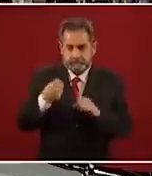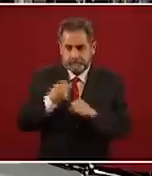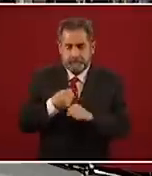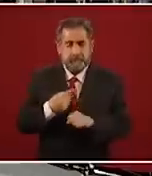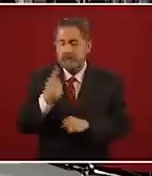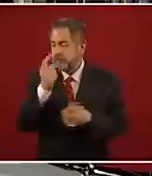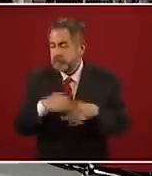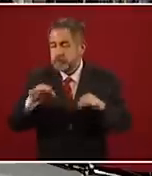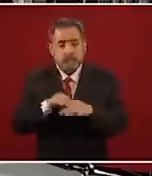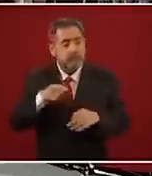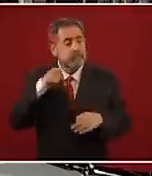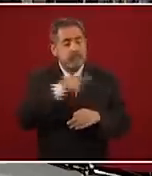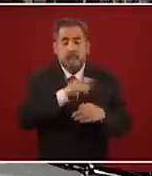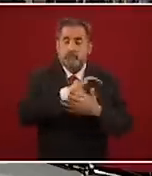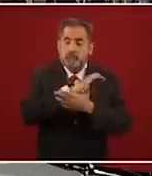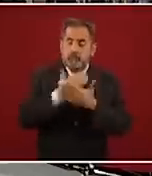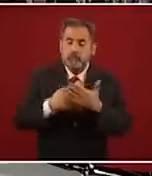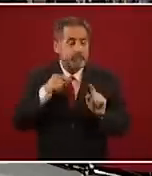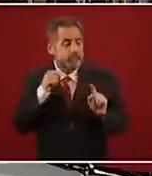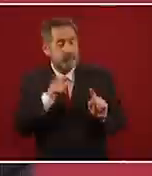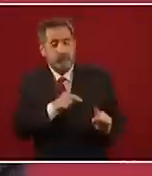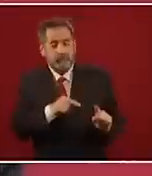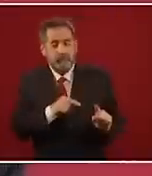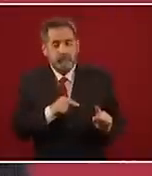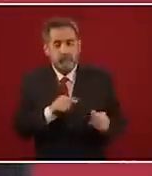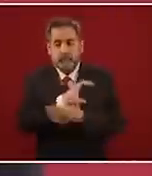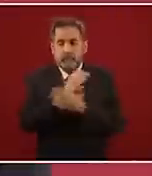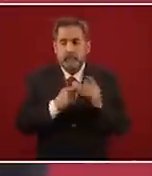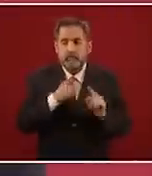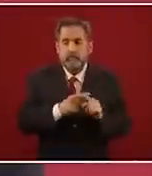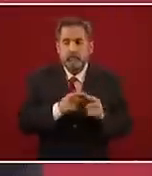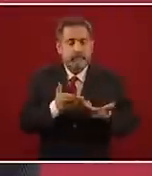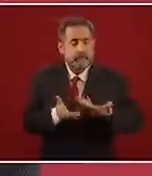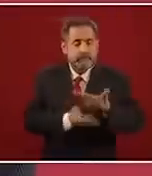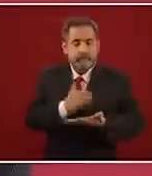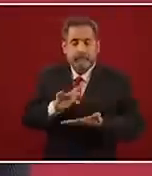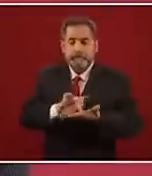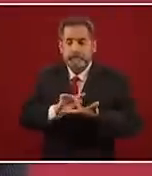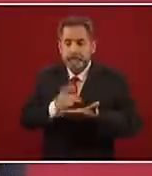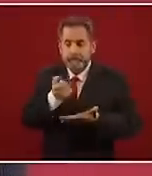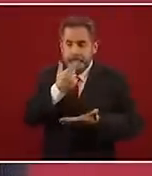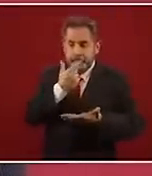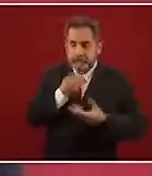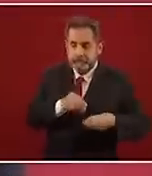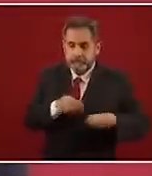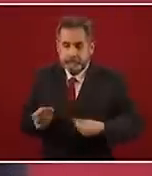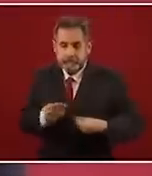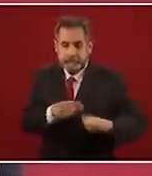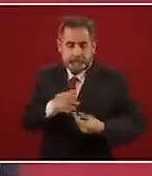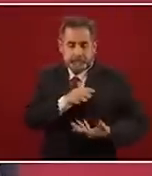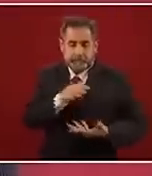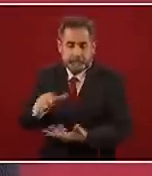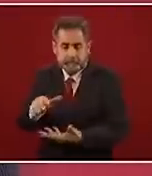Lo importante es que el contrato es un contrato de servicio de medicamentos y